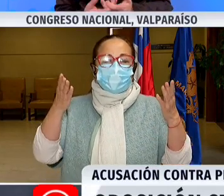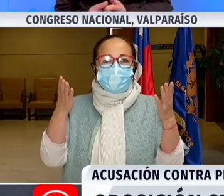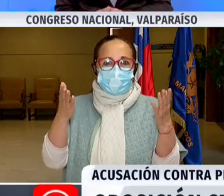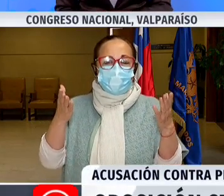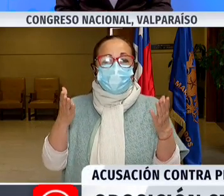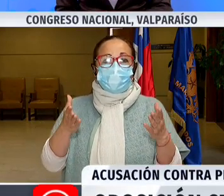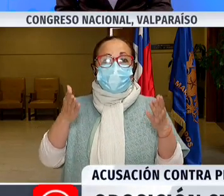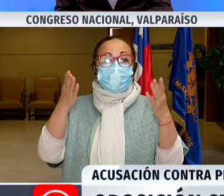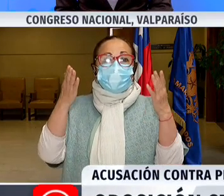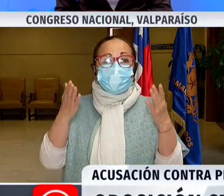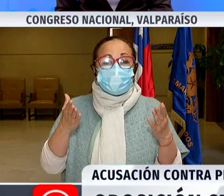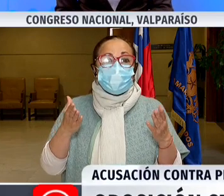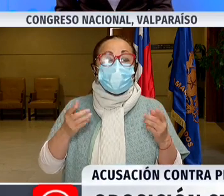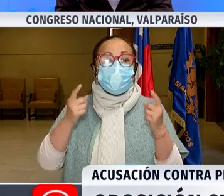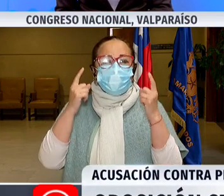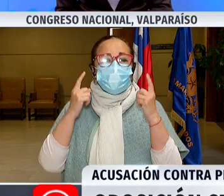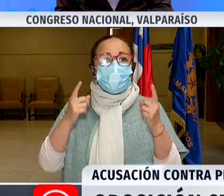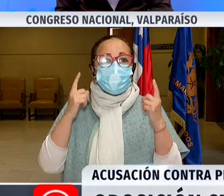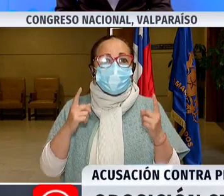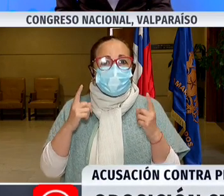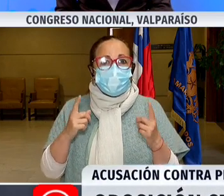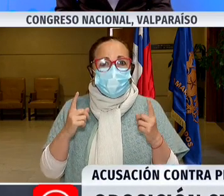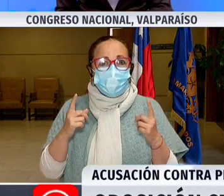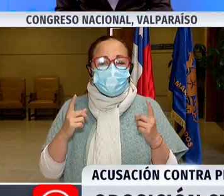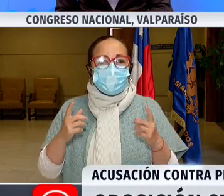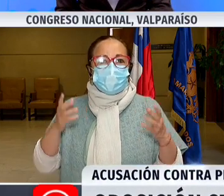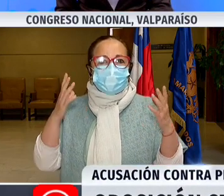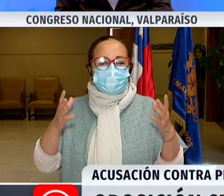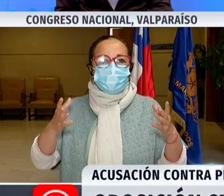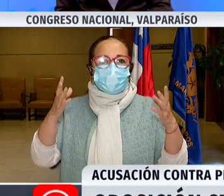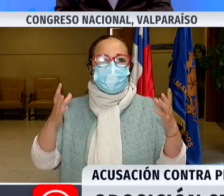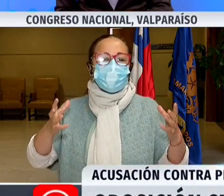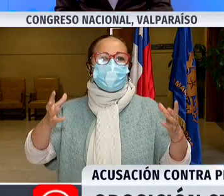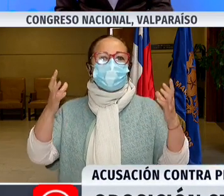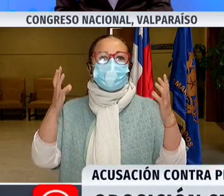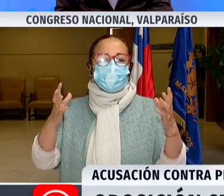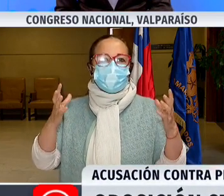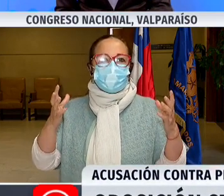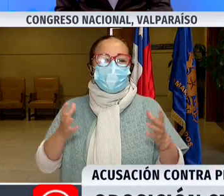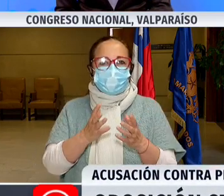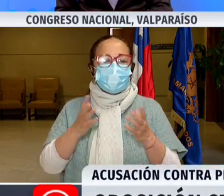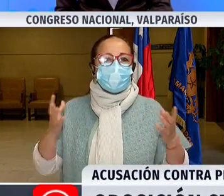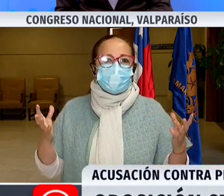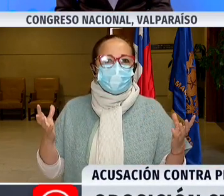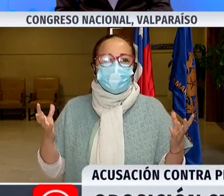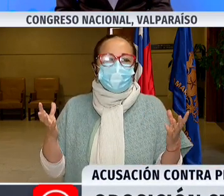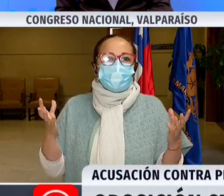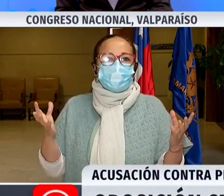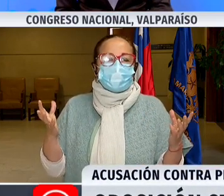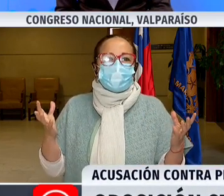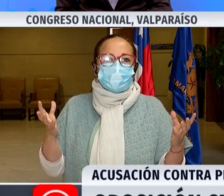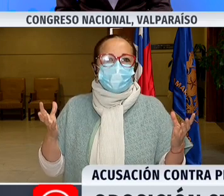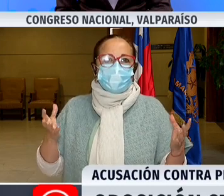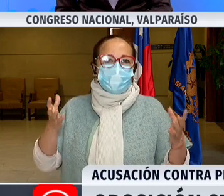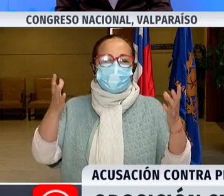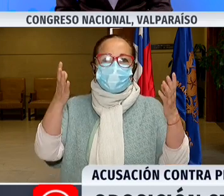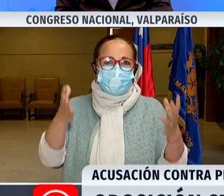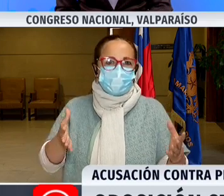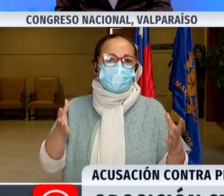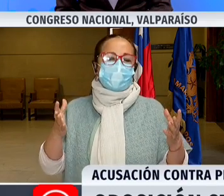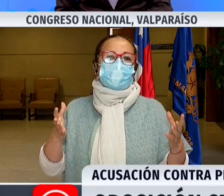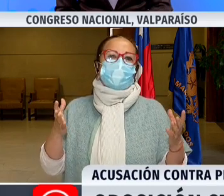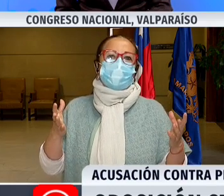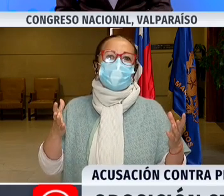eso manda, le pregunto a usted. Por eso, pero ¿quién manda constitucionalmente esto? Es el ministro del Interior. Él está encargado, ¿no es cierto?, de la seguridad